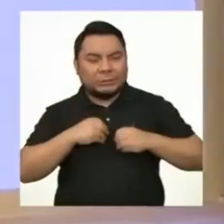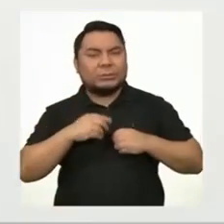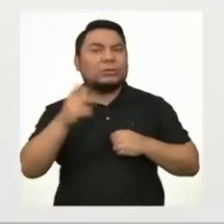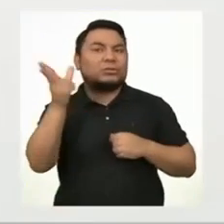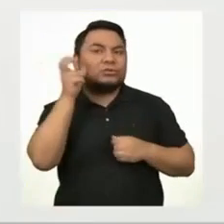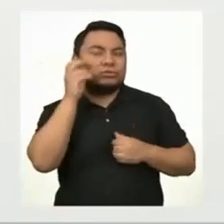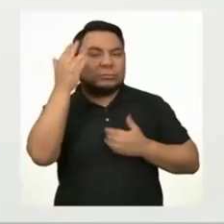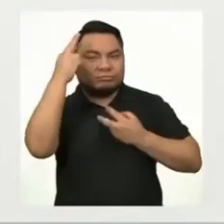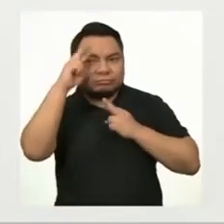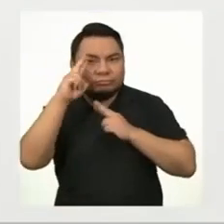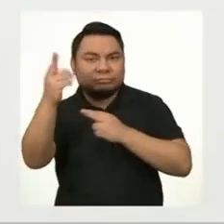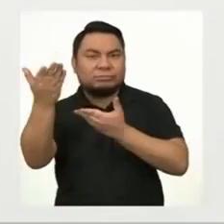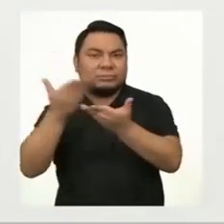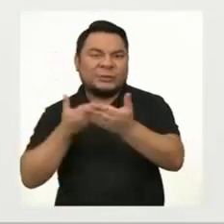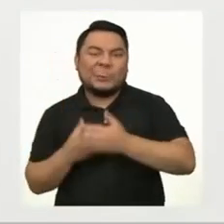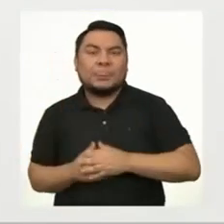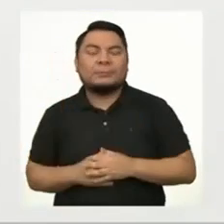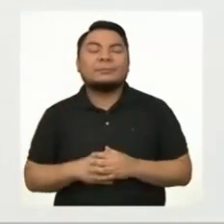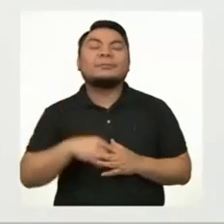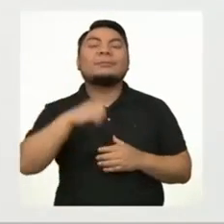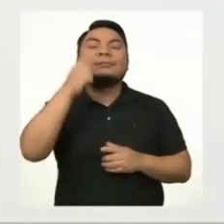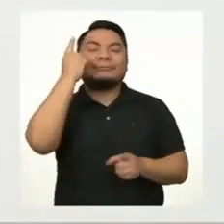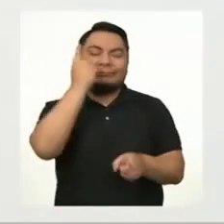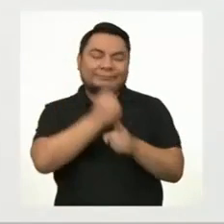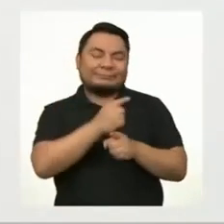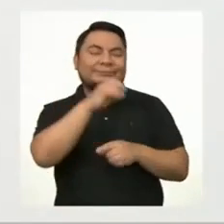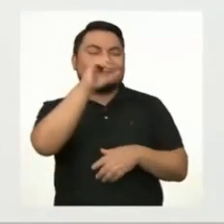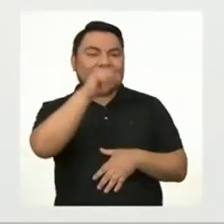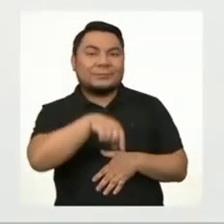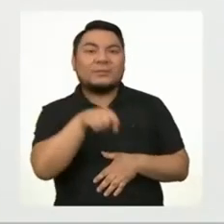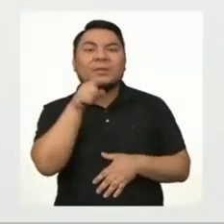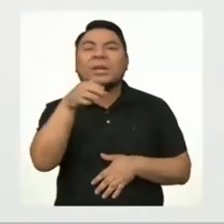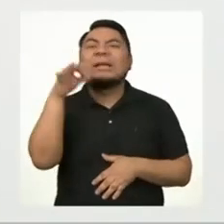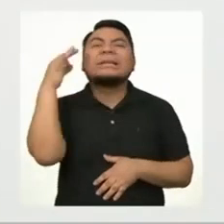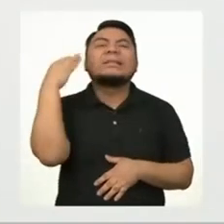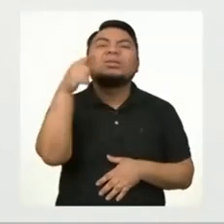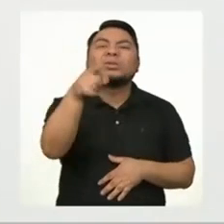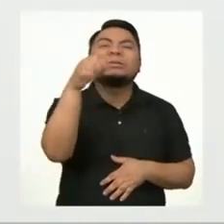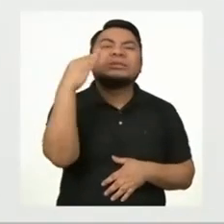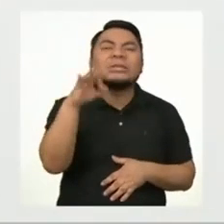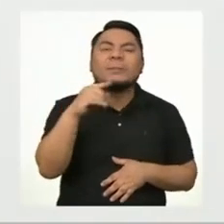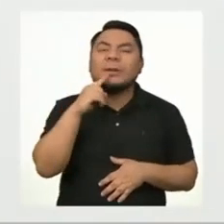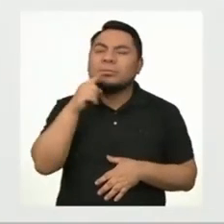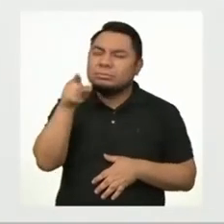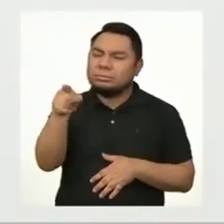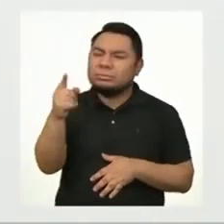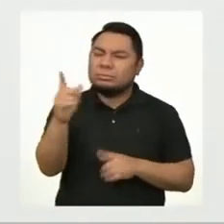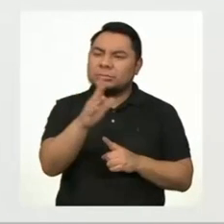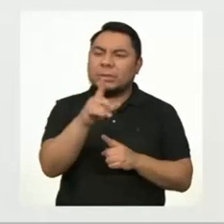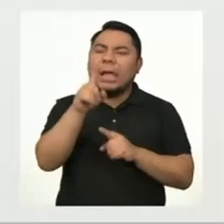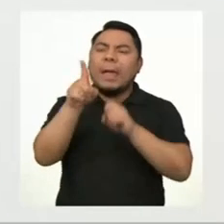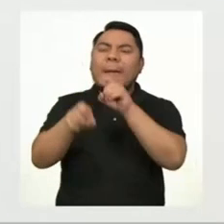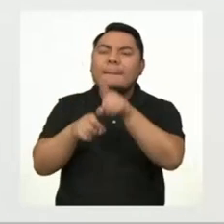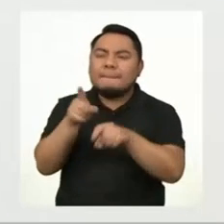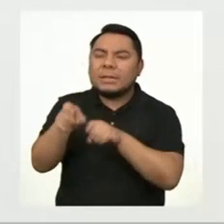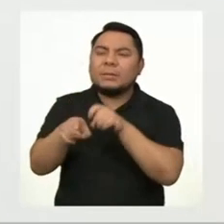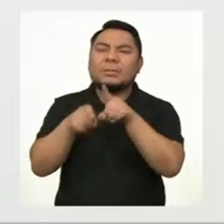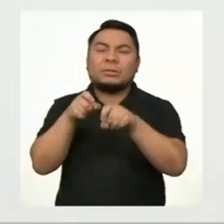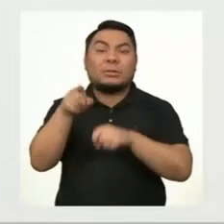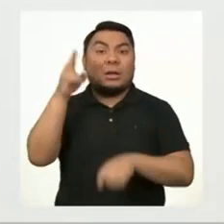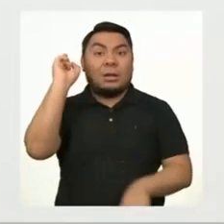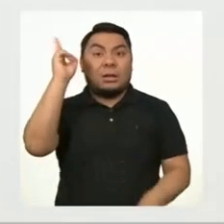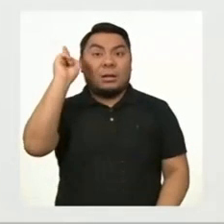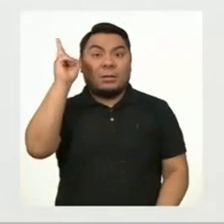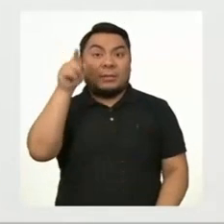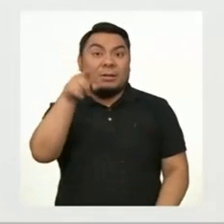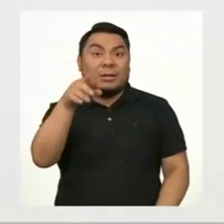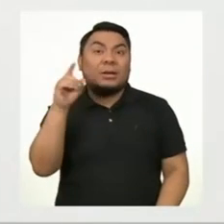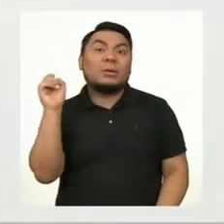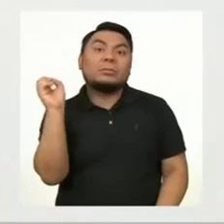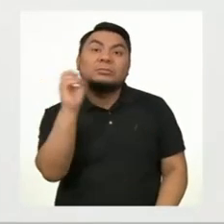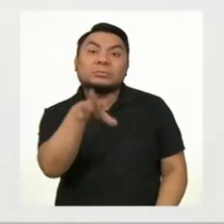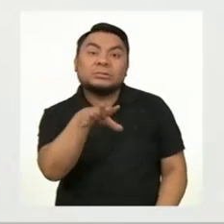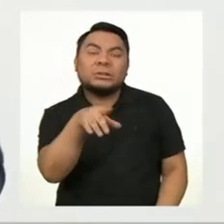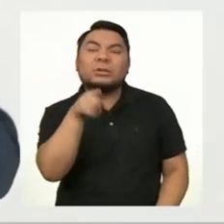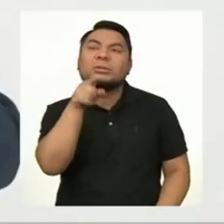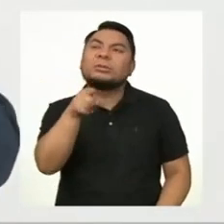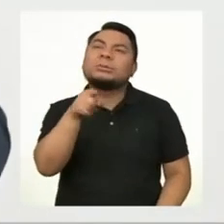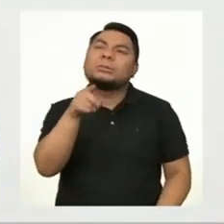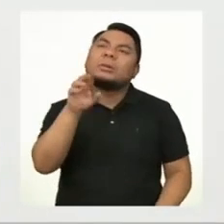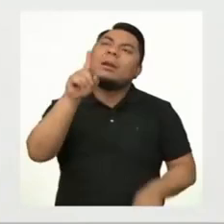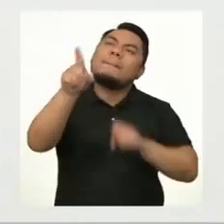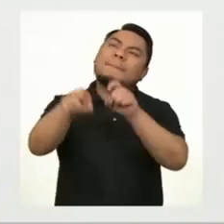escucharnos. Eso es cierto. Cuestionen siempre, hasta lo que sus maestras y maestros les